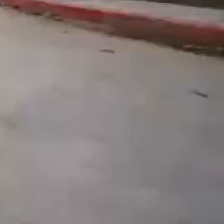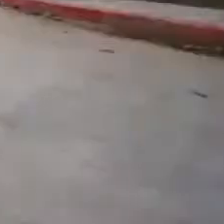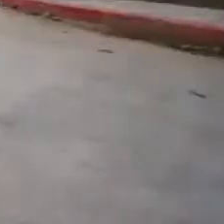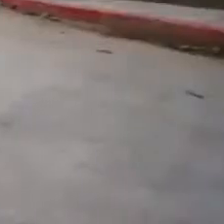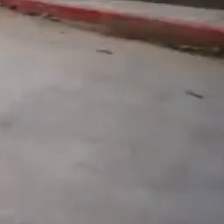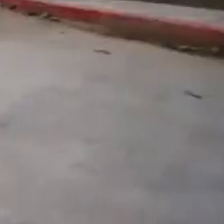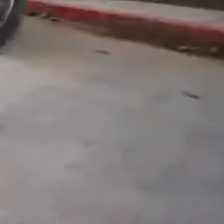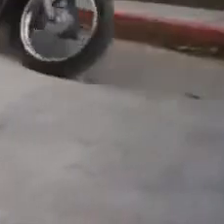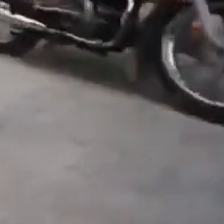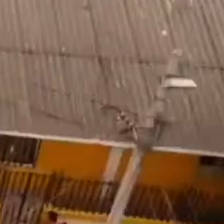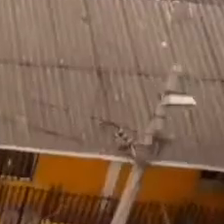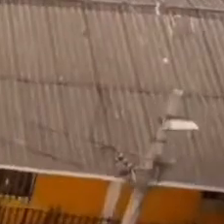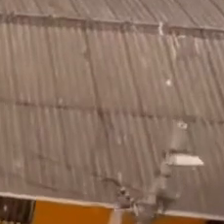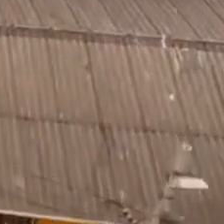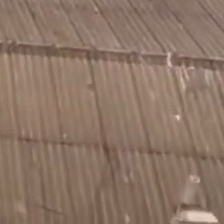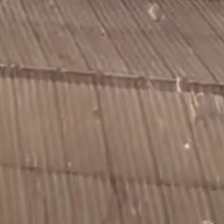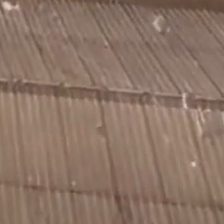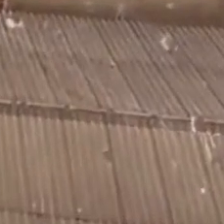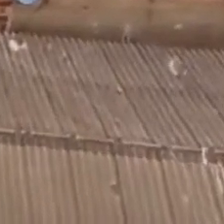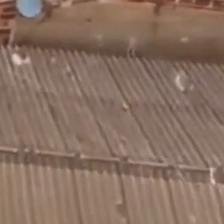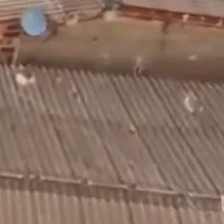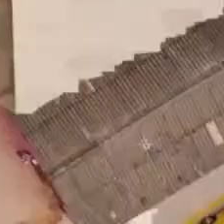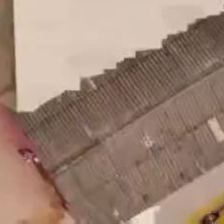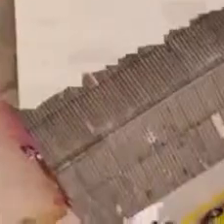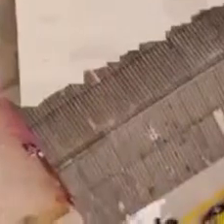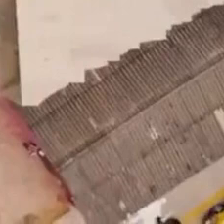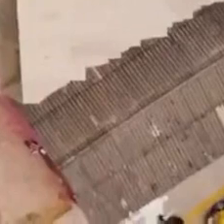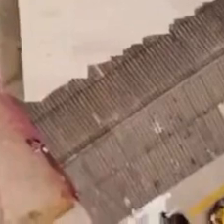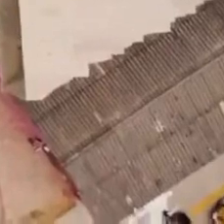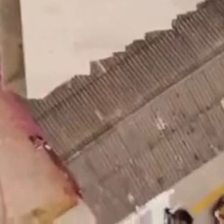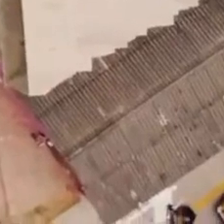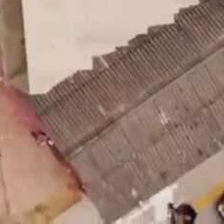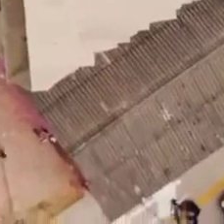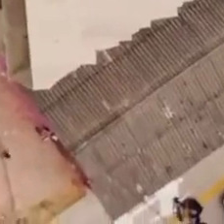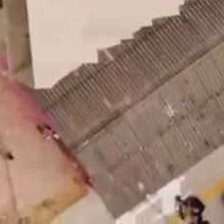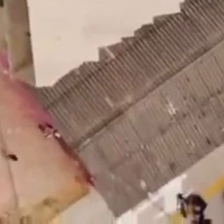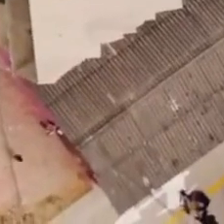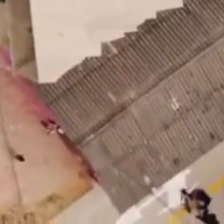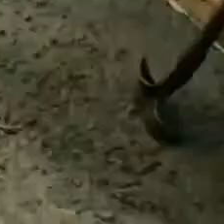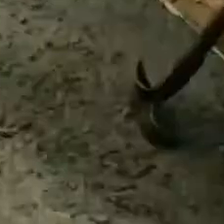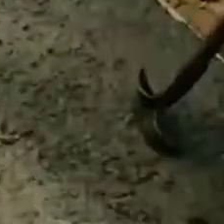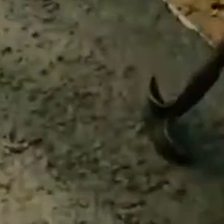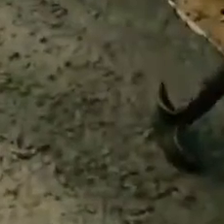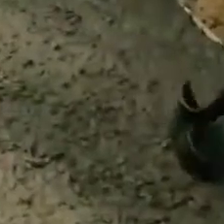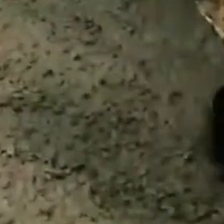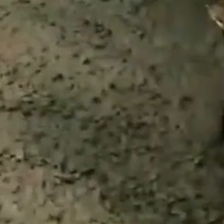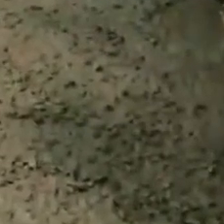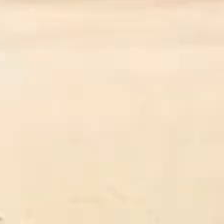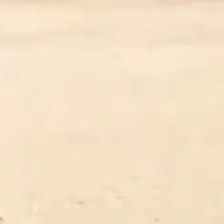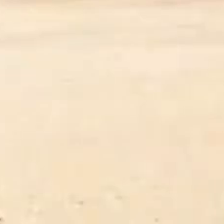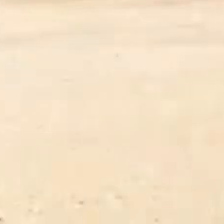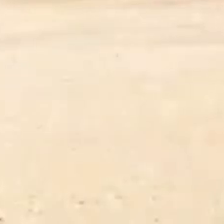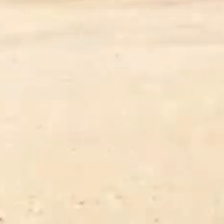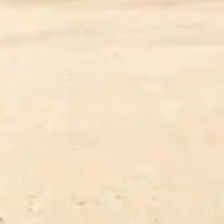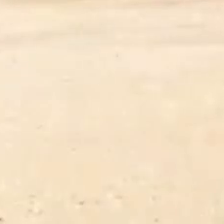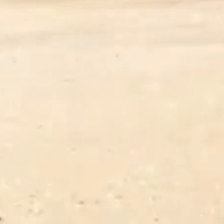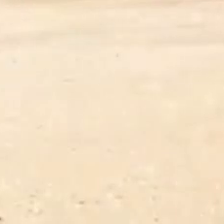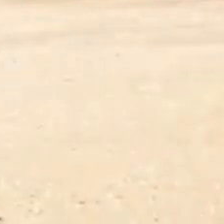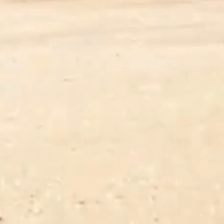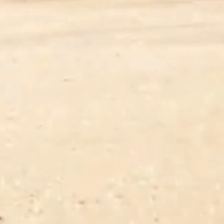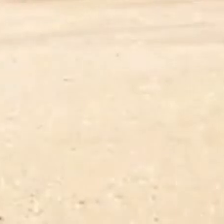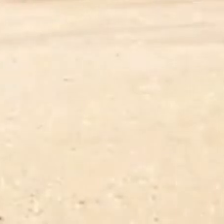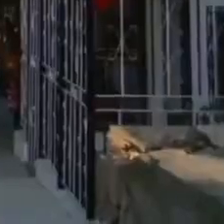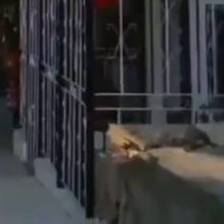requieran, con instalación de alarmas de seguridad y arborización en los tramos que se ejecuten. Barrios a la Obra, más